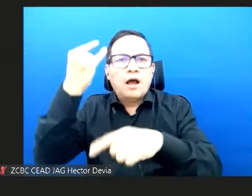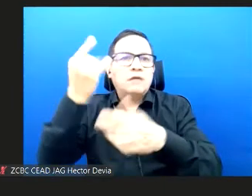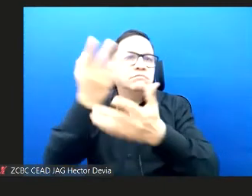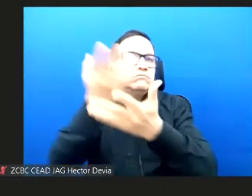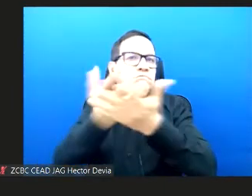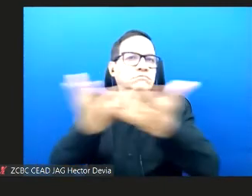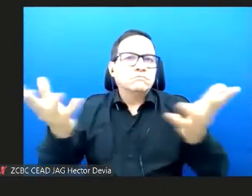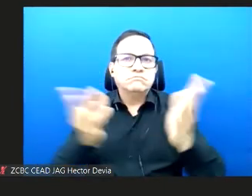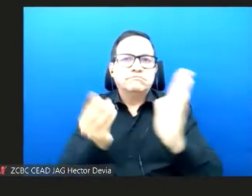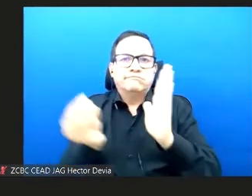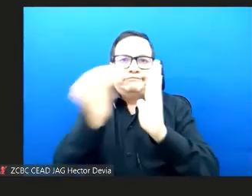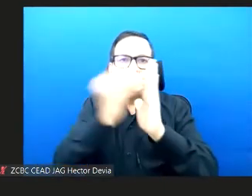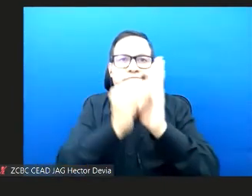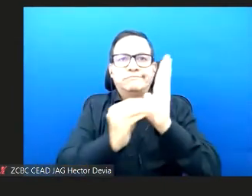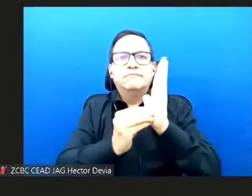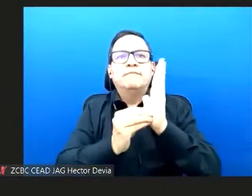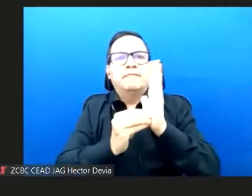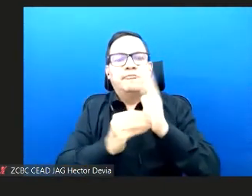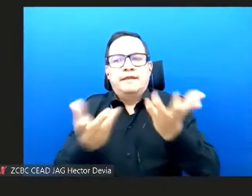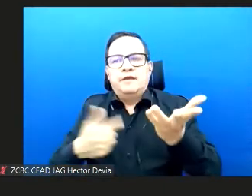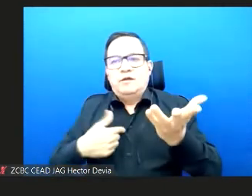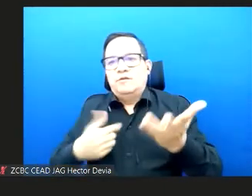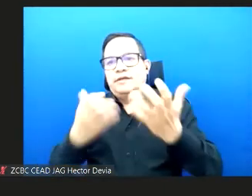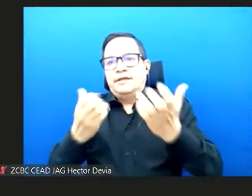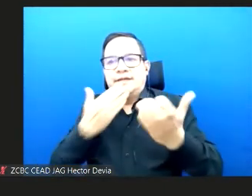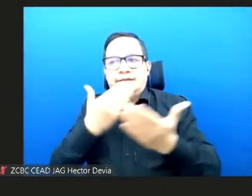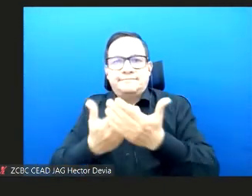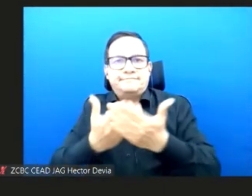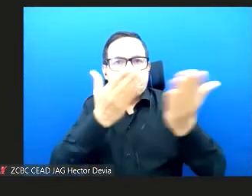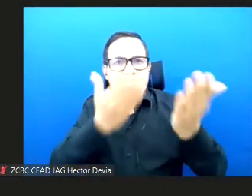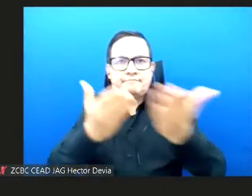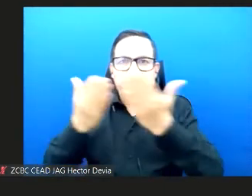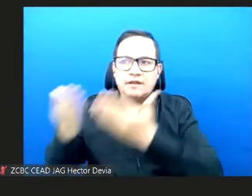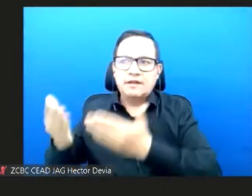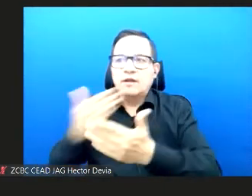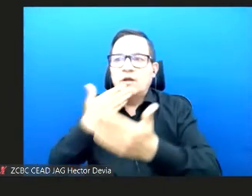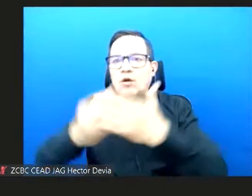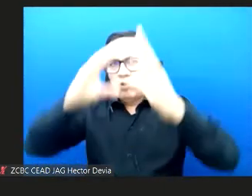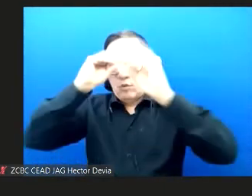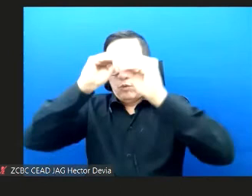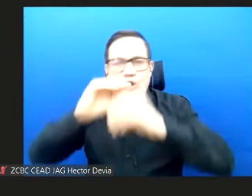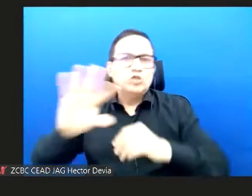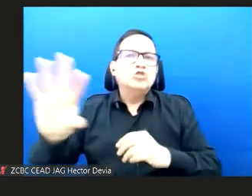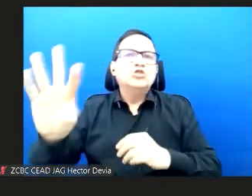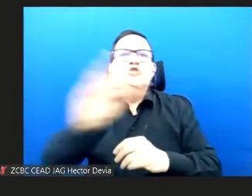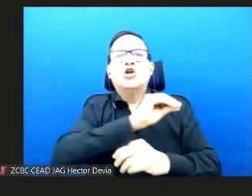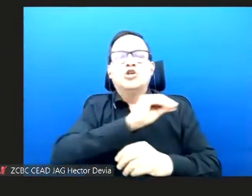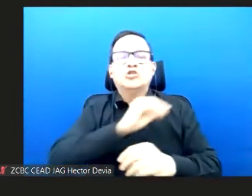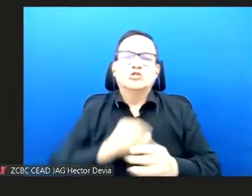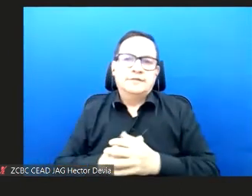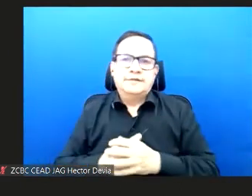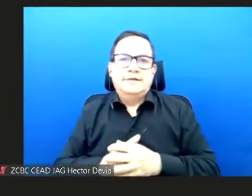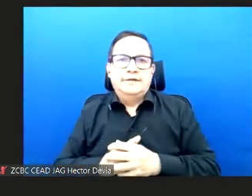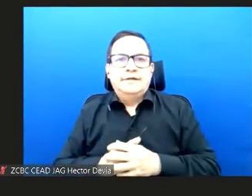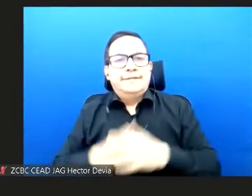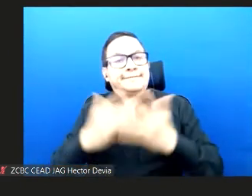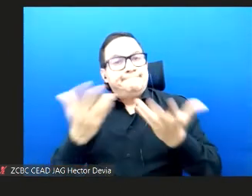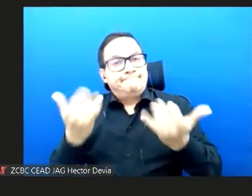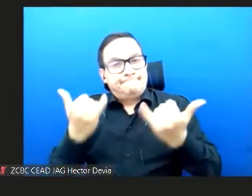momento. Quiero darles la bienvenida. Muy buenas noches para todos. Eh, Vamos a